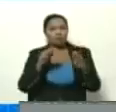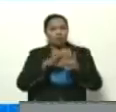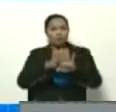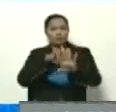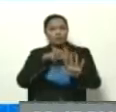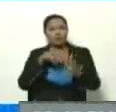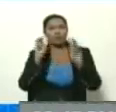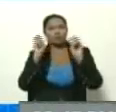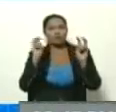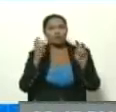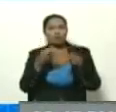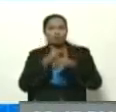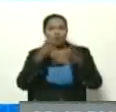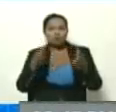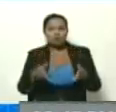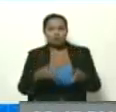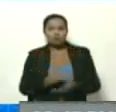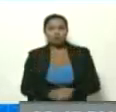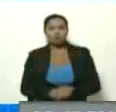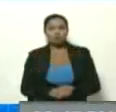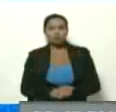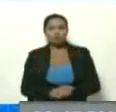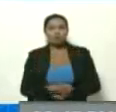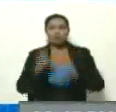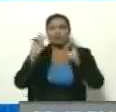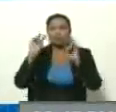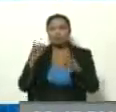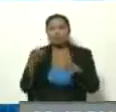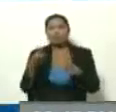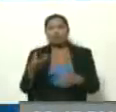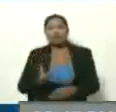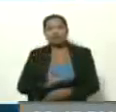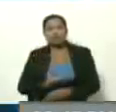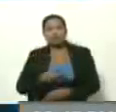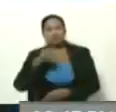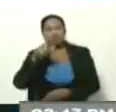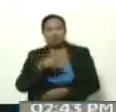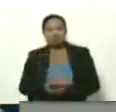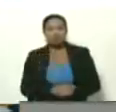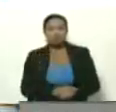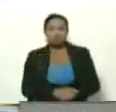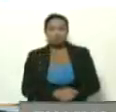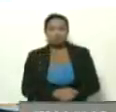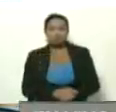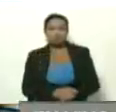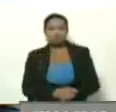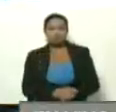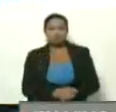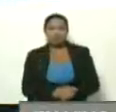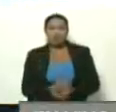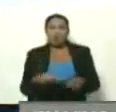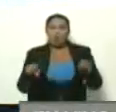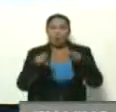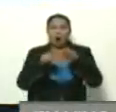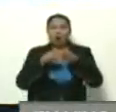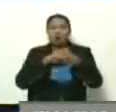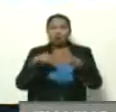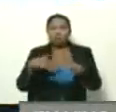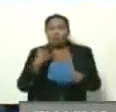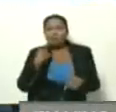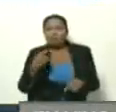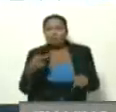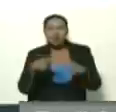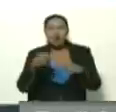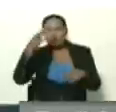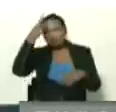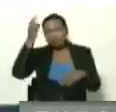en el tema de las gobernaciones, una gran mayoría en el tema de las alcaldías. Igual podemos decir esto en los consejos